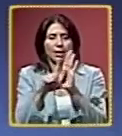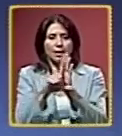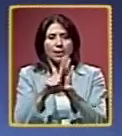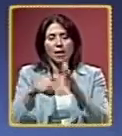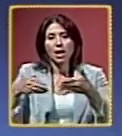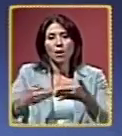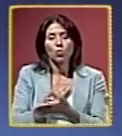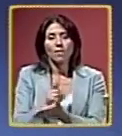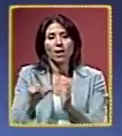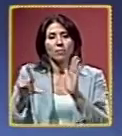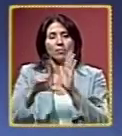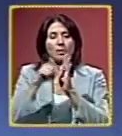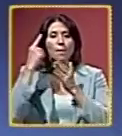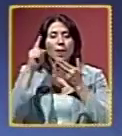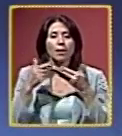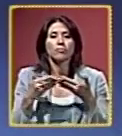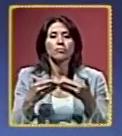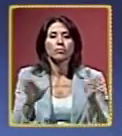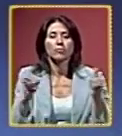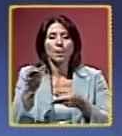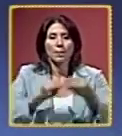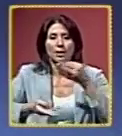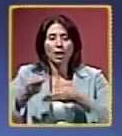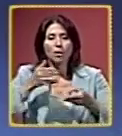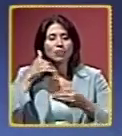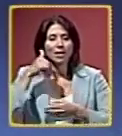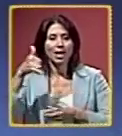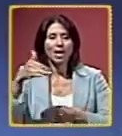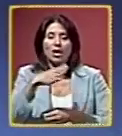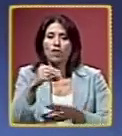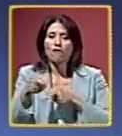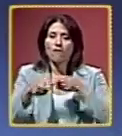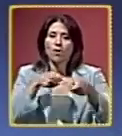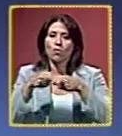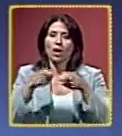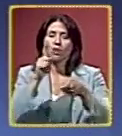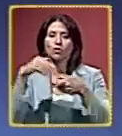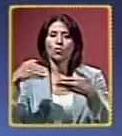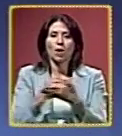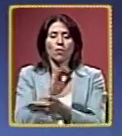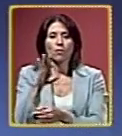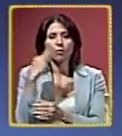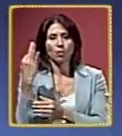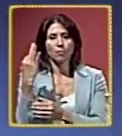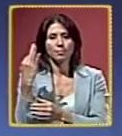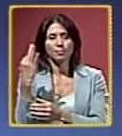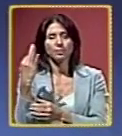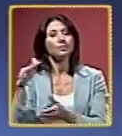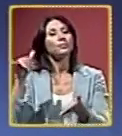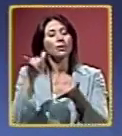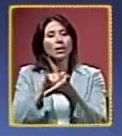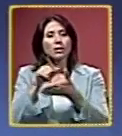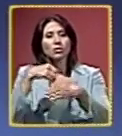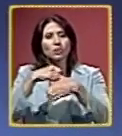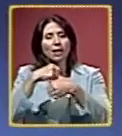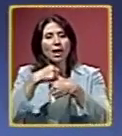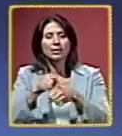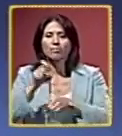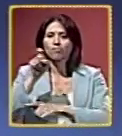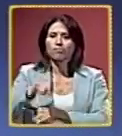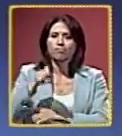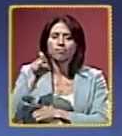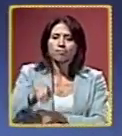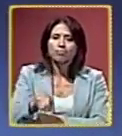nueva legislación para abrir los mercados de telecomunicaciones y regularlos de una nueva forma. Y esto se hace